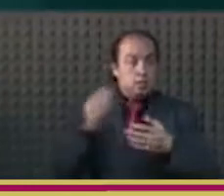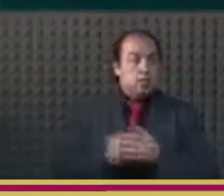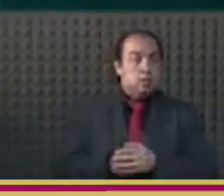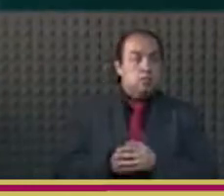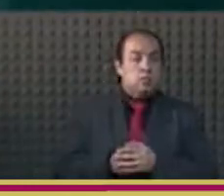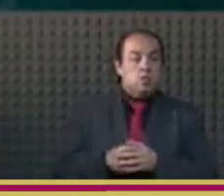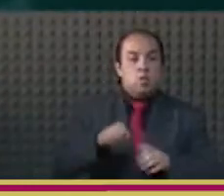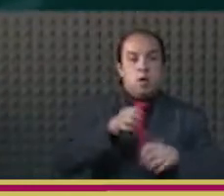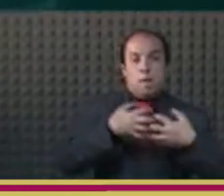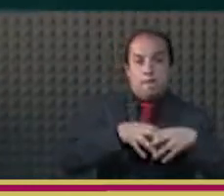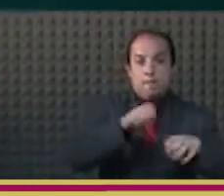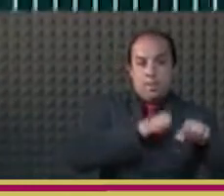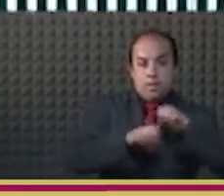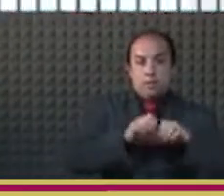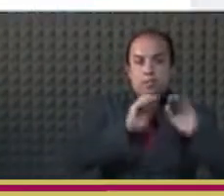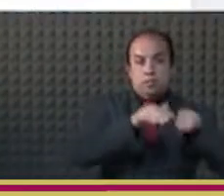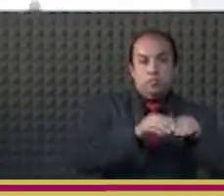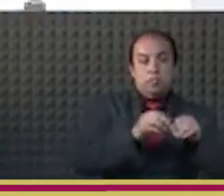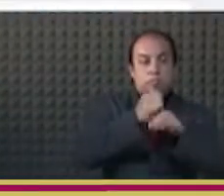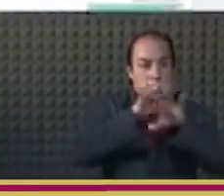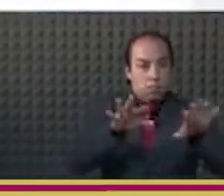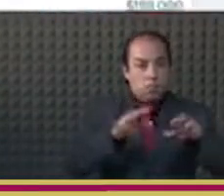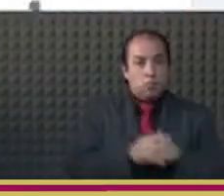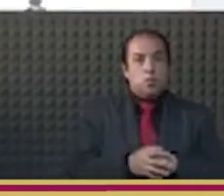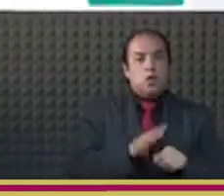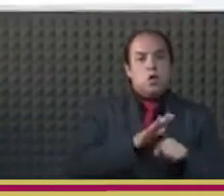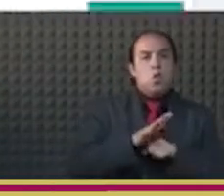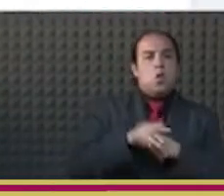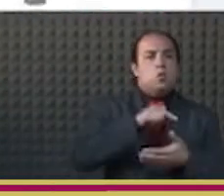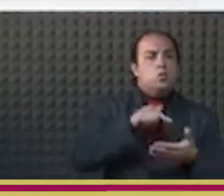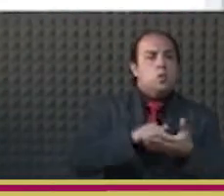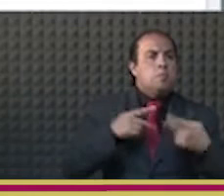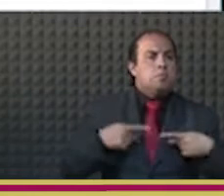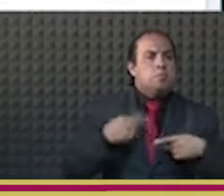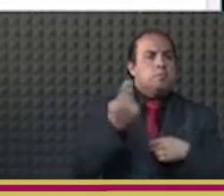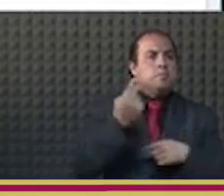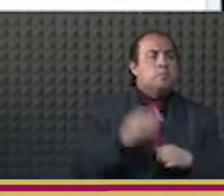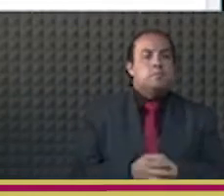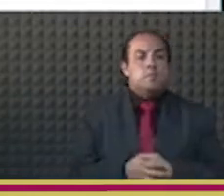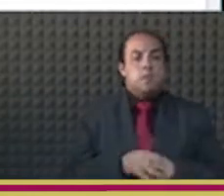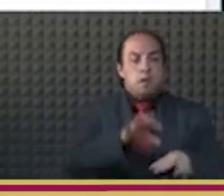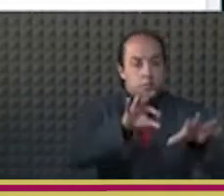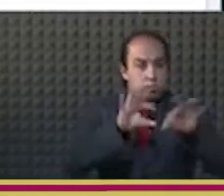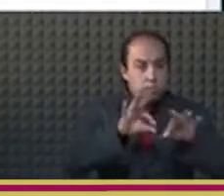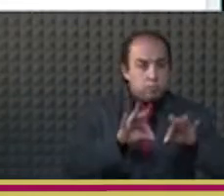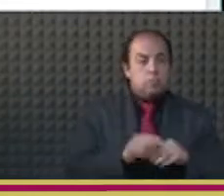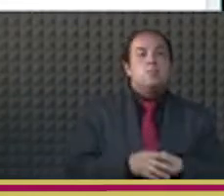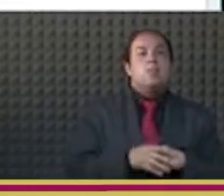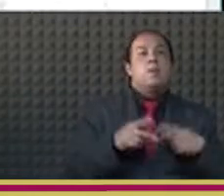empleador, registro, promoción y perfilamiento de vacantes, reclutamiento y selección de